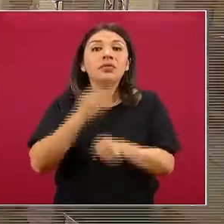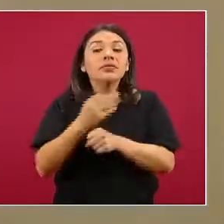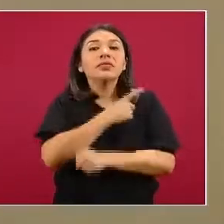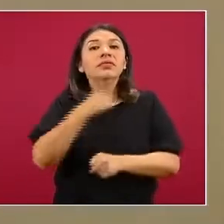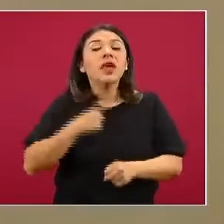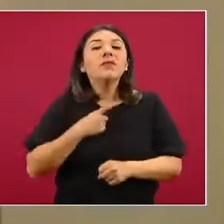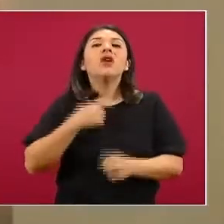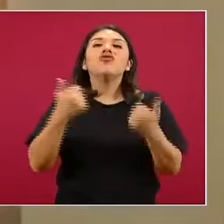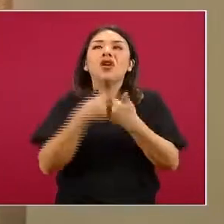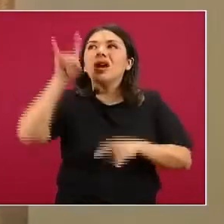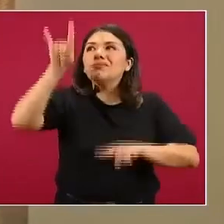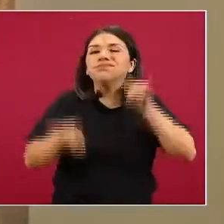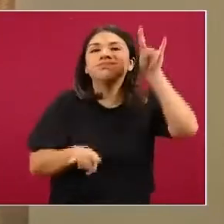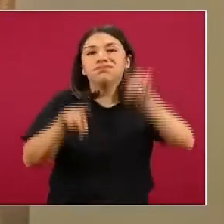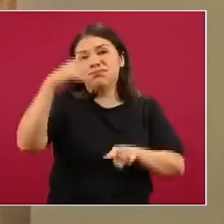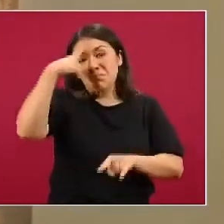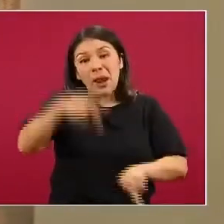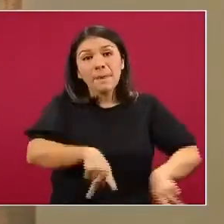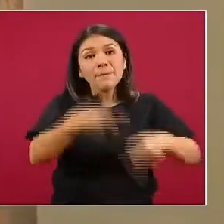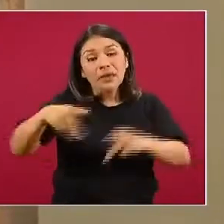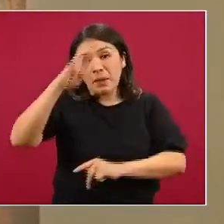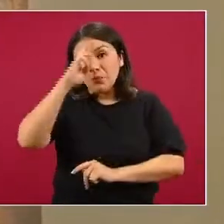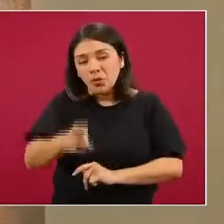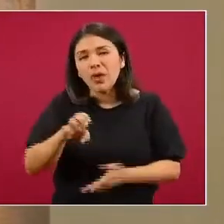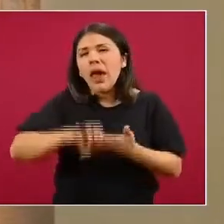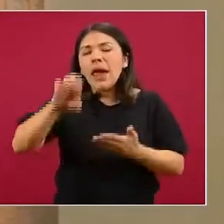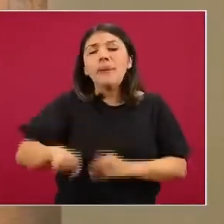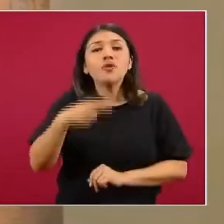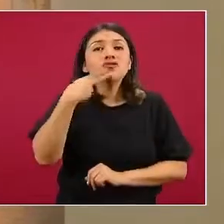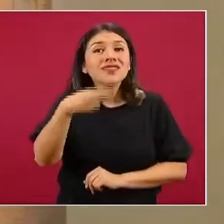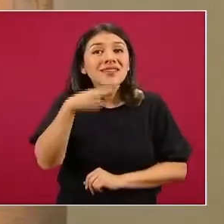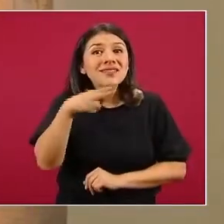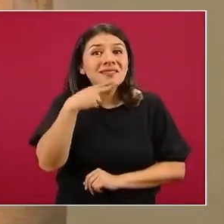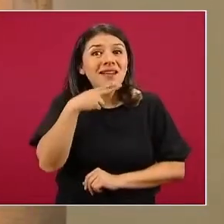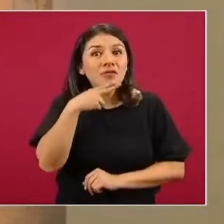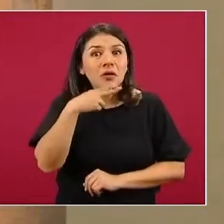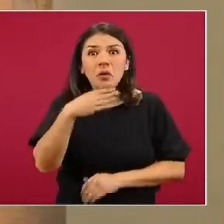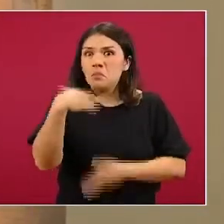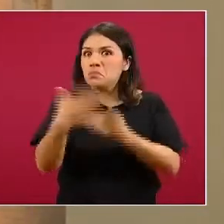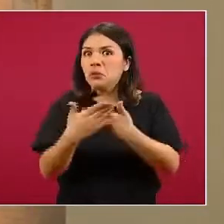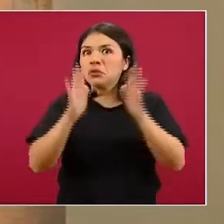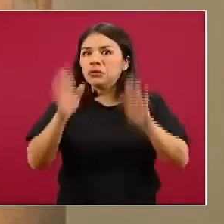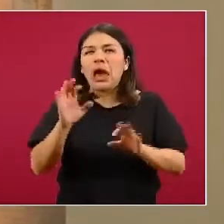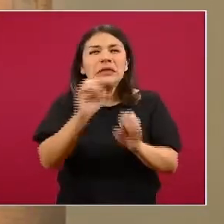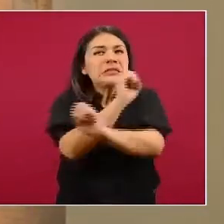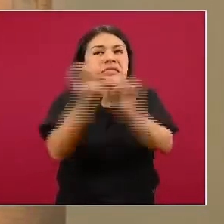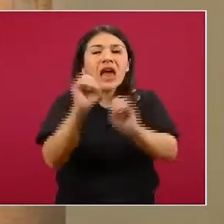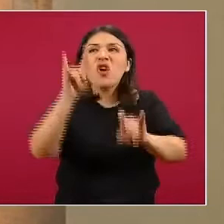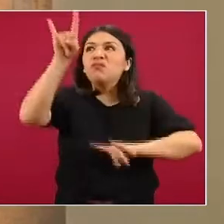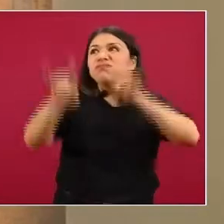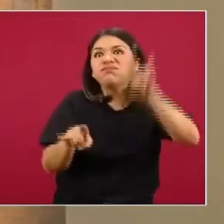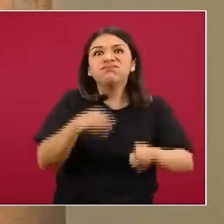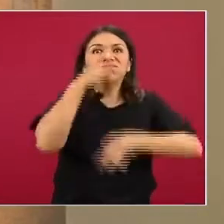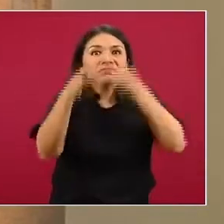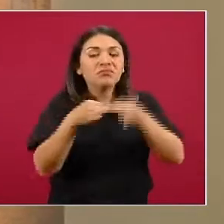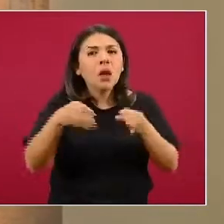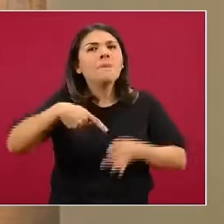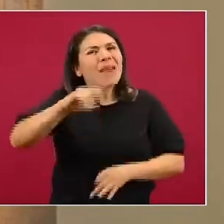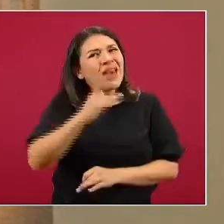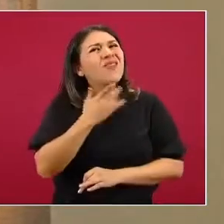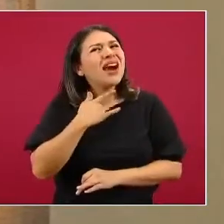de la publicidad. En el tabaco, por ejemplo, estamos cerca de llegar al 0 promoción, pero el alcohol todavía